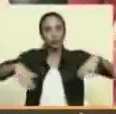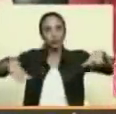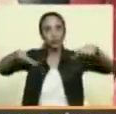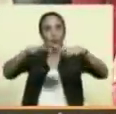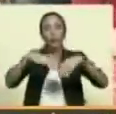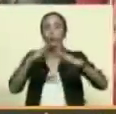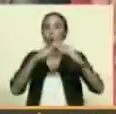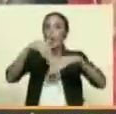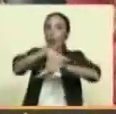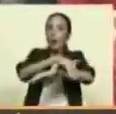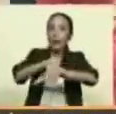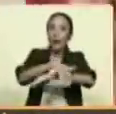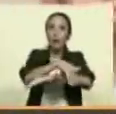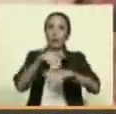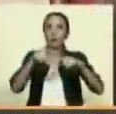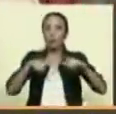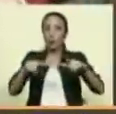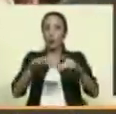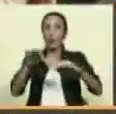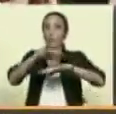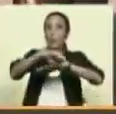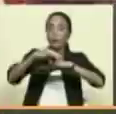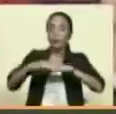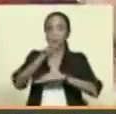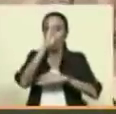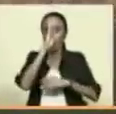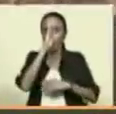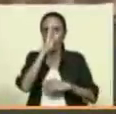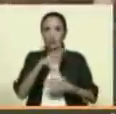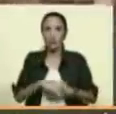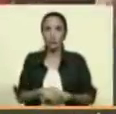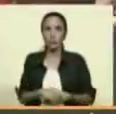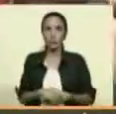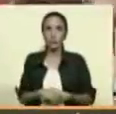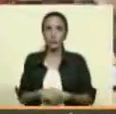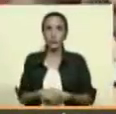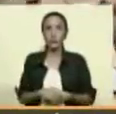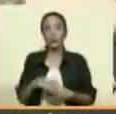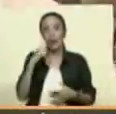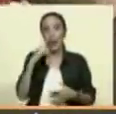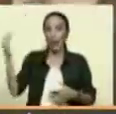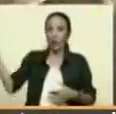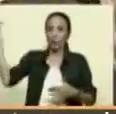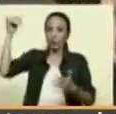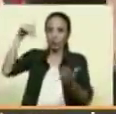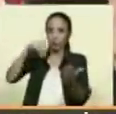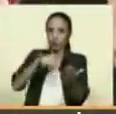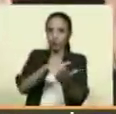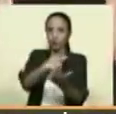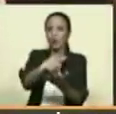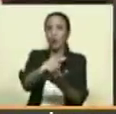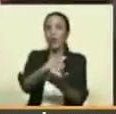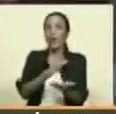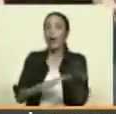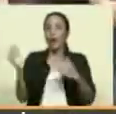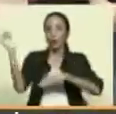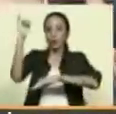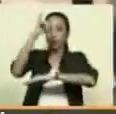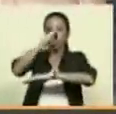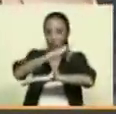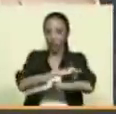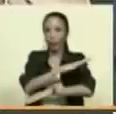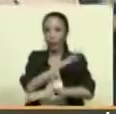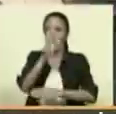avenidas y calles de este municipio barinés, donde hace pocos minutos arribó entonces al aeropuerto Luisa Cáceres